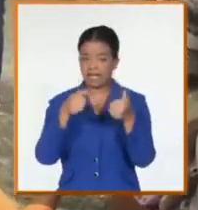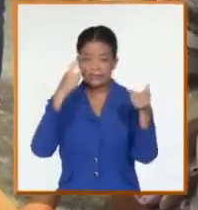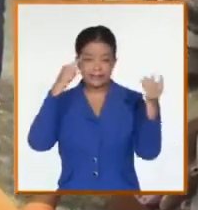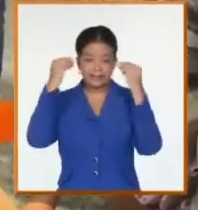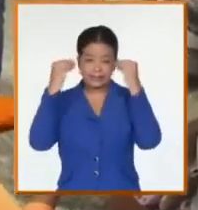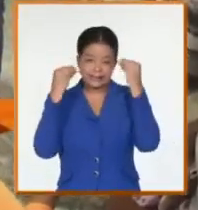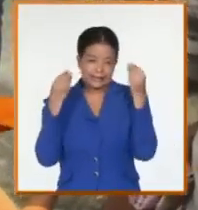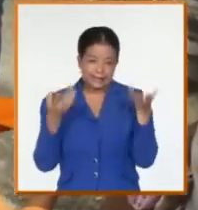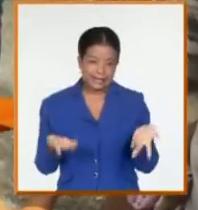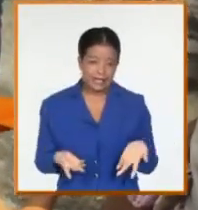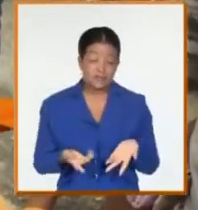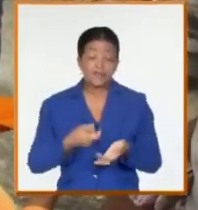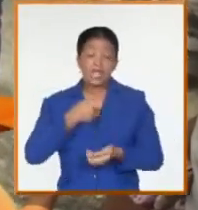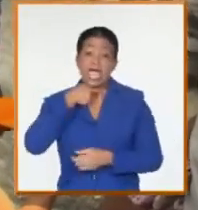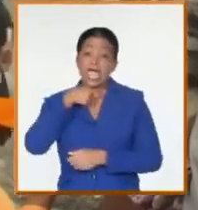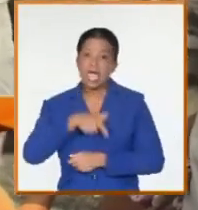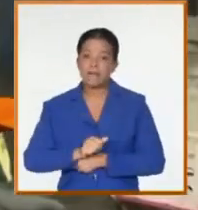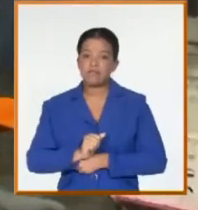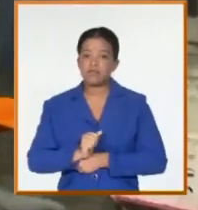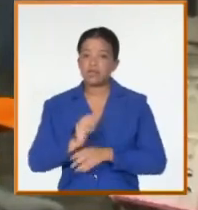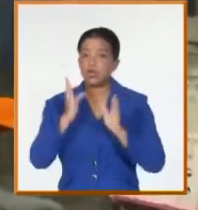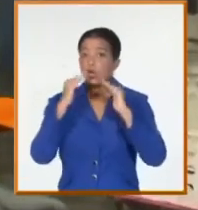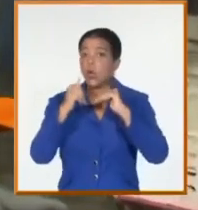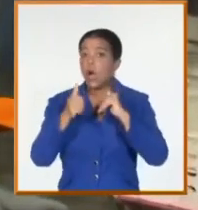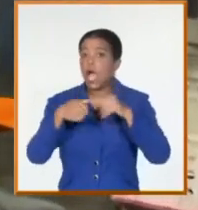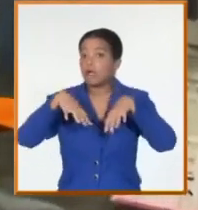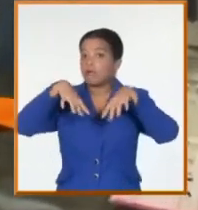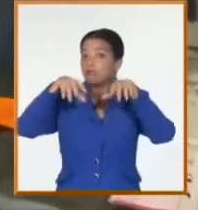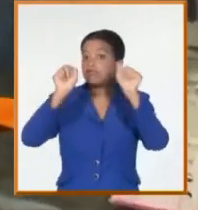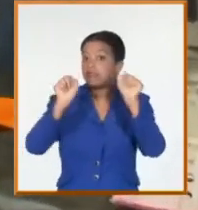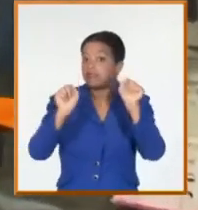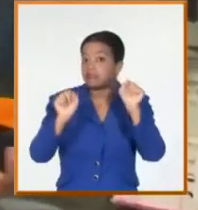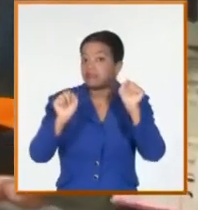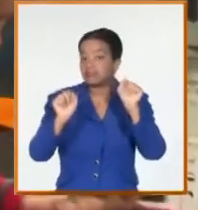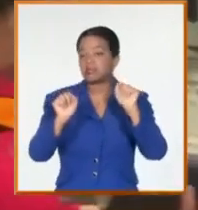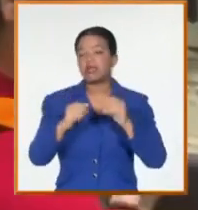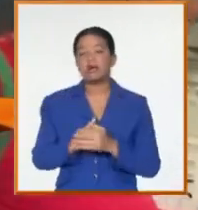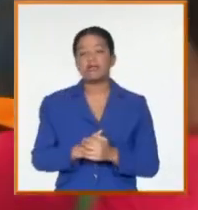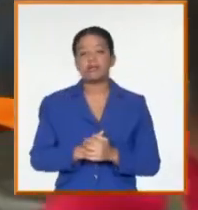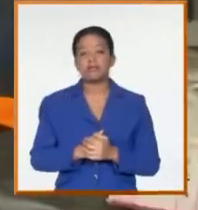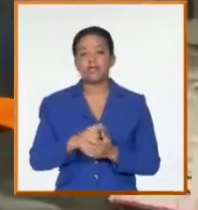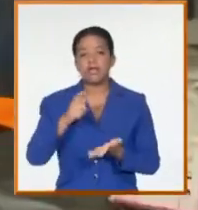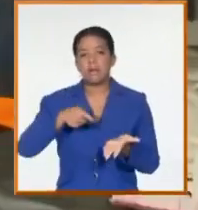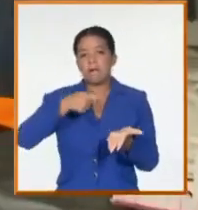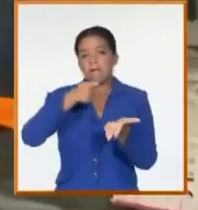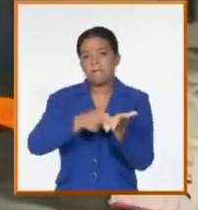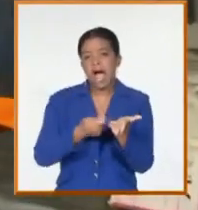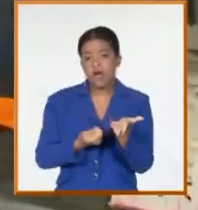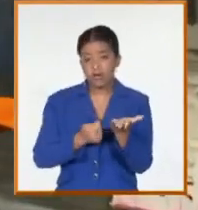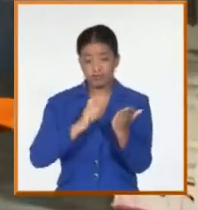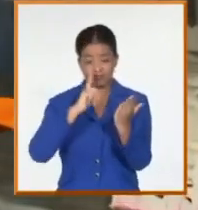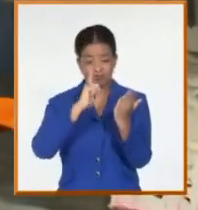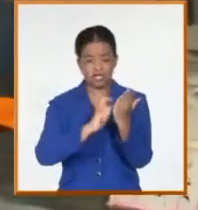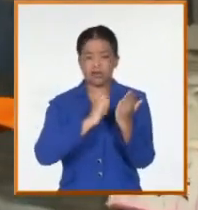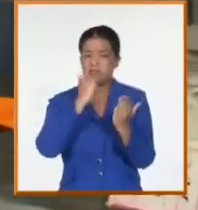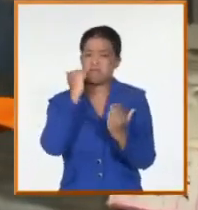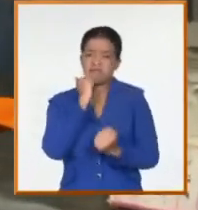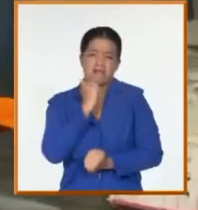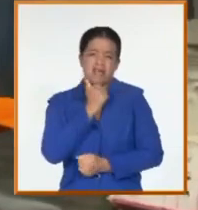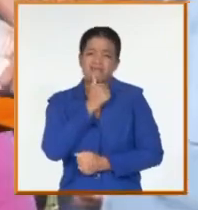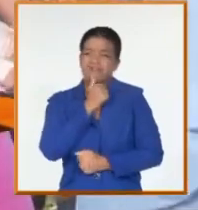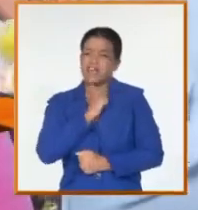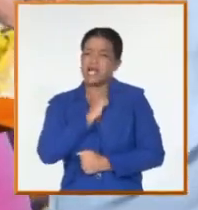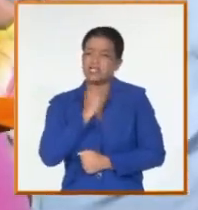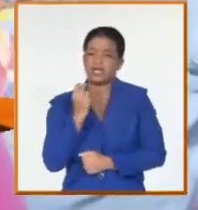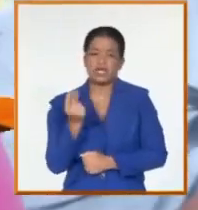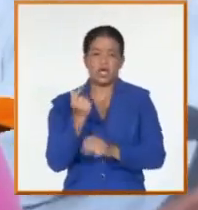que cuando por ejemplo cuando no hay no haya corriente Por lo menos pagarlo diez veces mejor y más rápido porque no la cola se